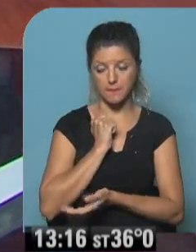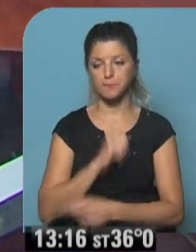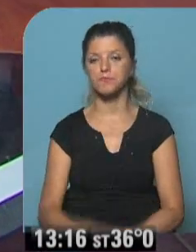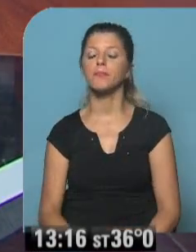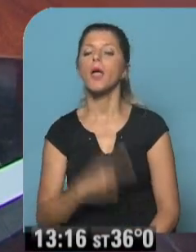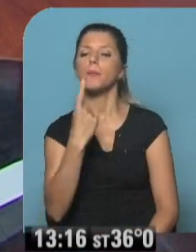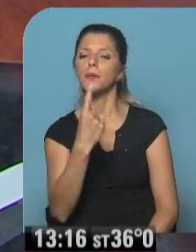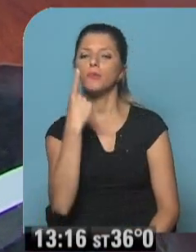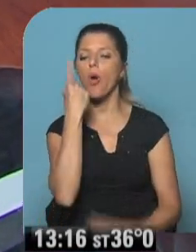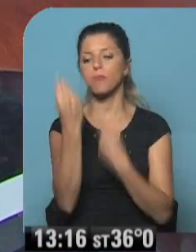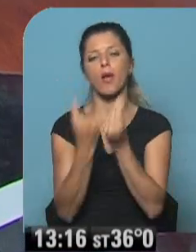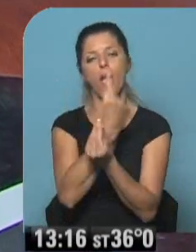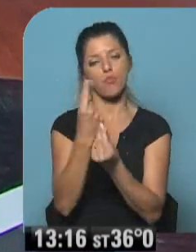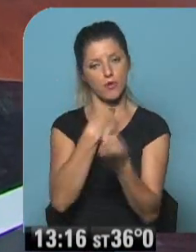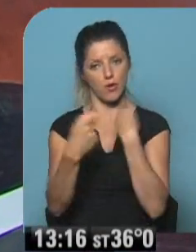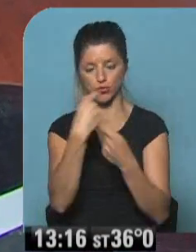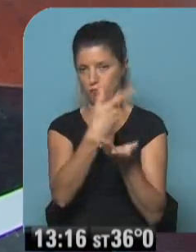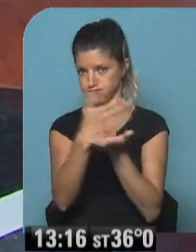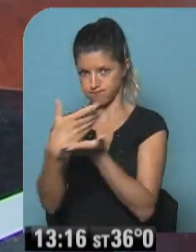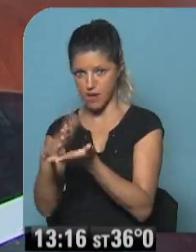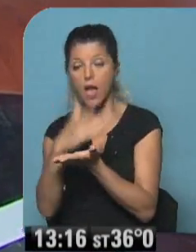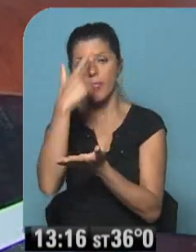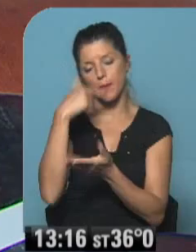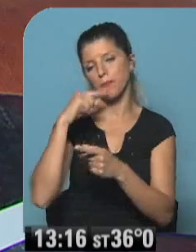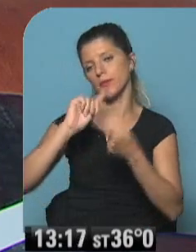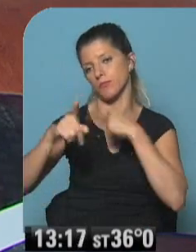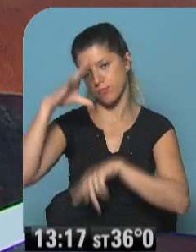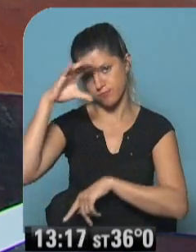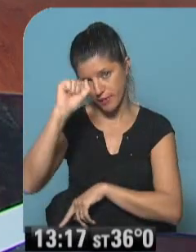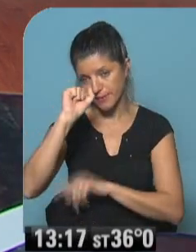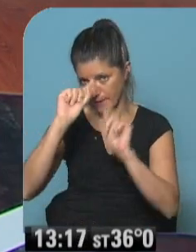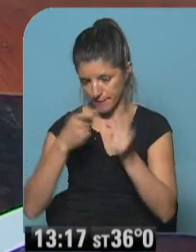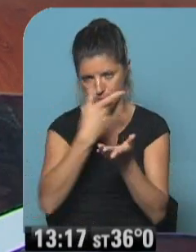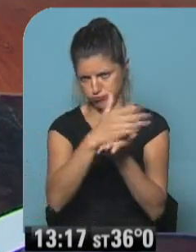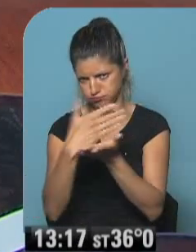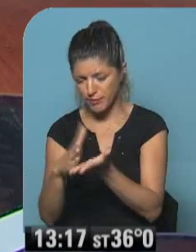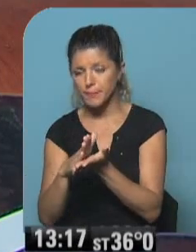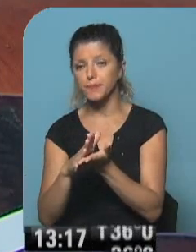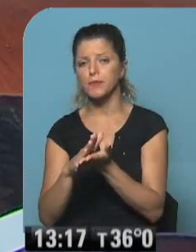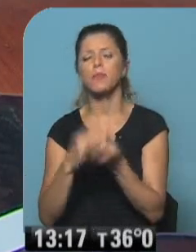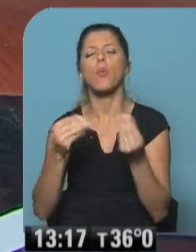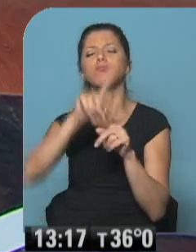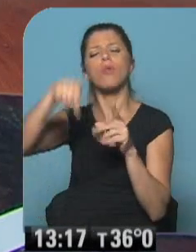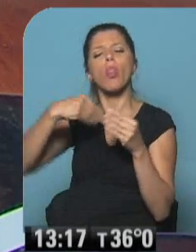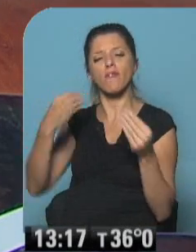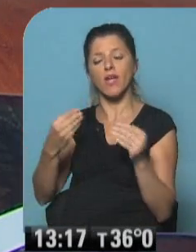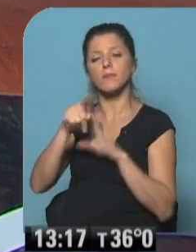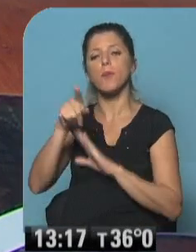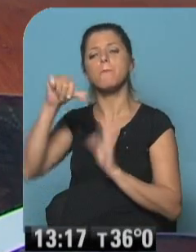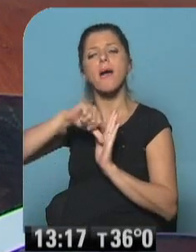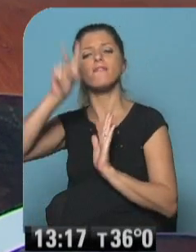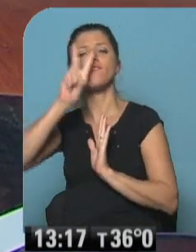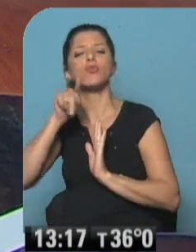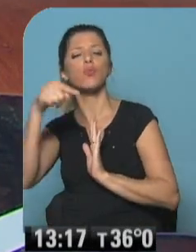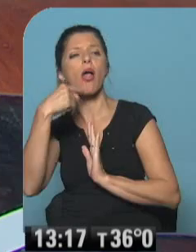de los encargados de negocios, luego de los diplomáticos y embajadores. Esto a raíz de lo que Venezuela presume es